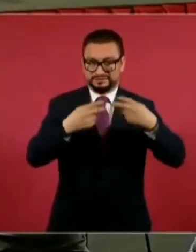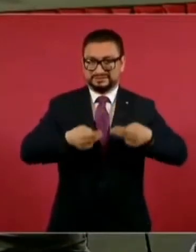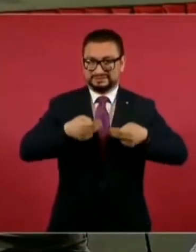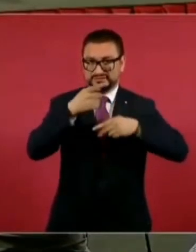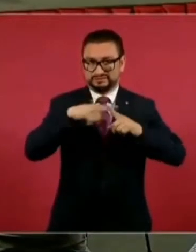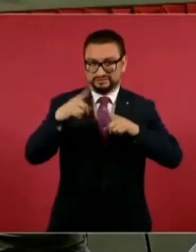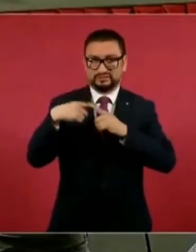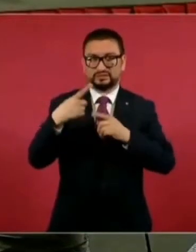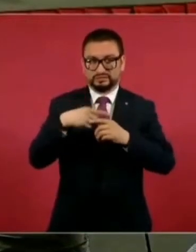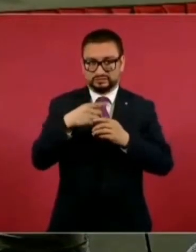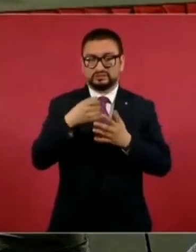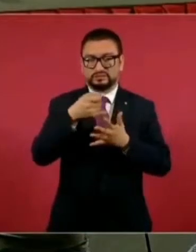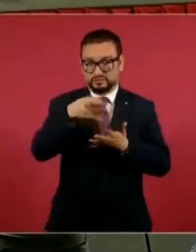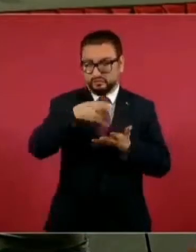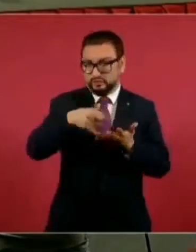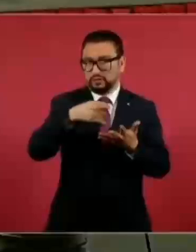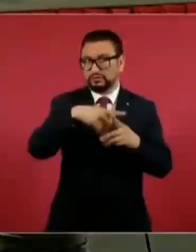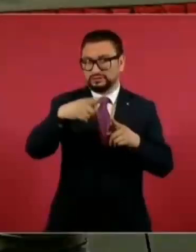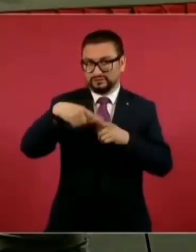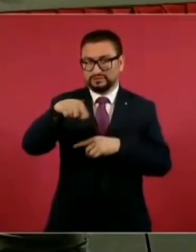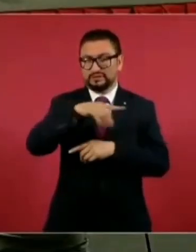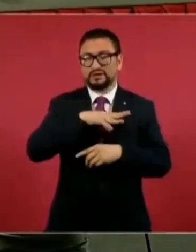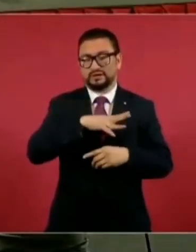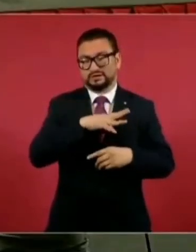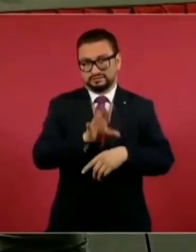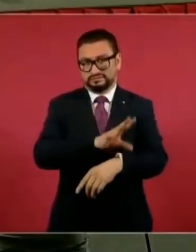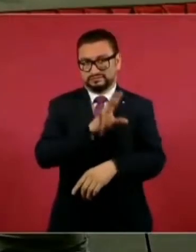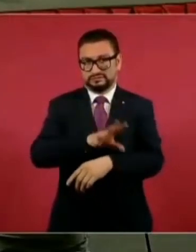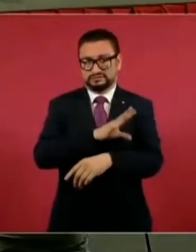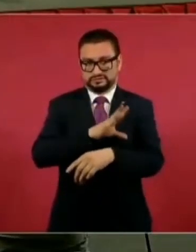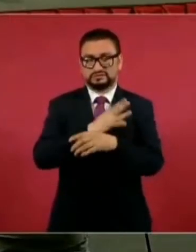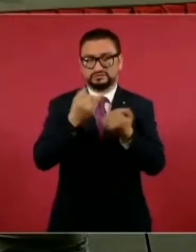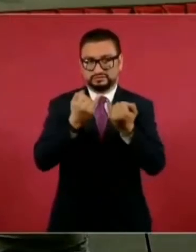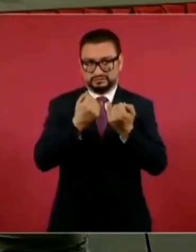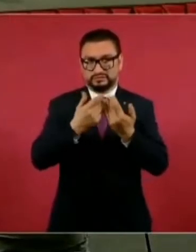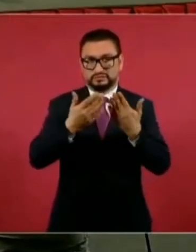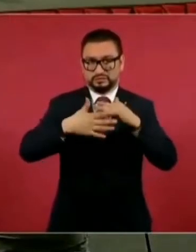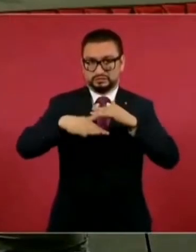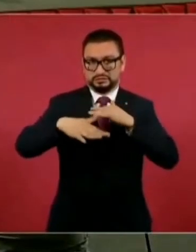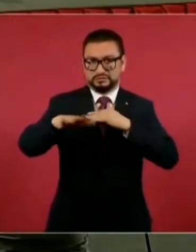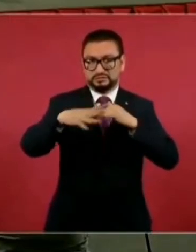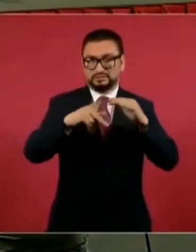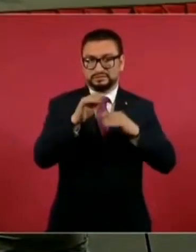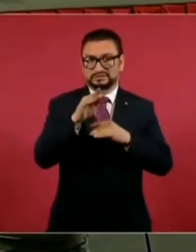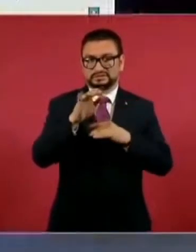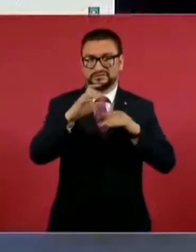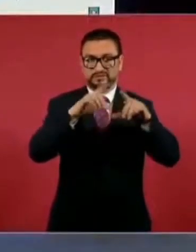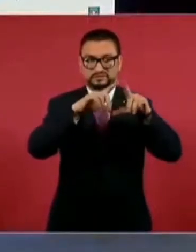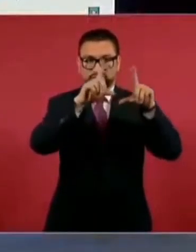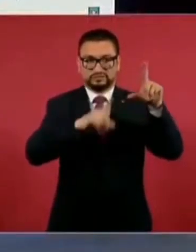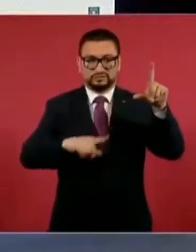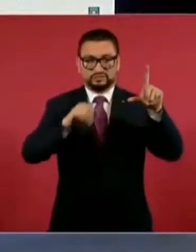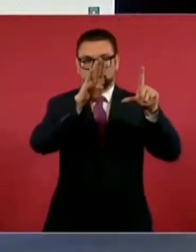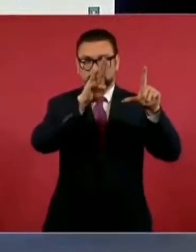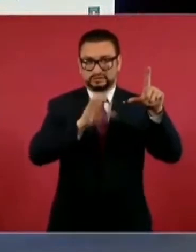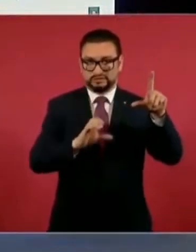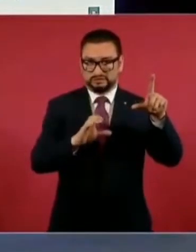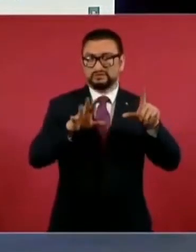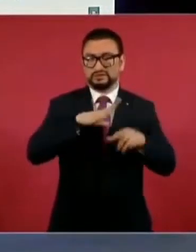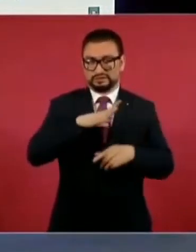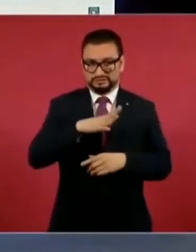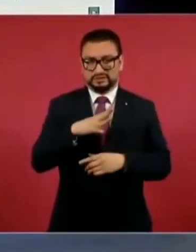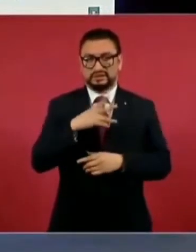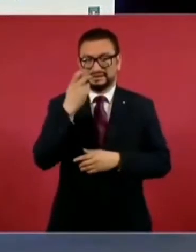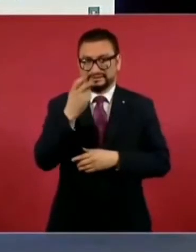y agrícola tiene ese comportamiento, y la costa del Pacífico, lo que ya comentaron de la Baja California. Entonces, en